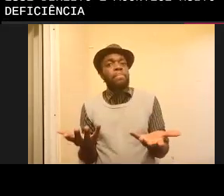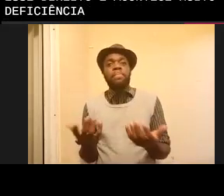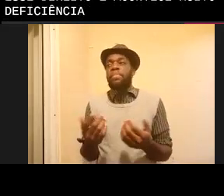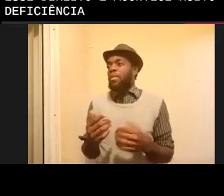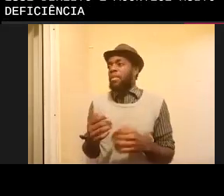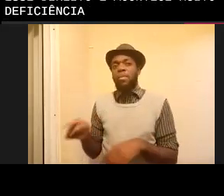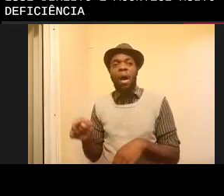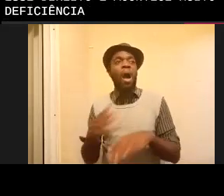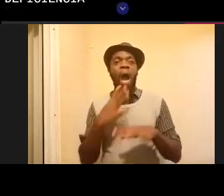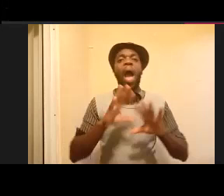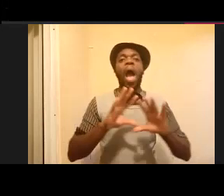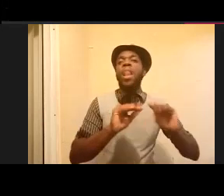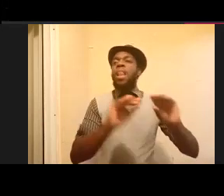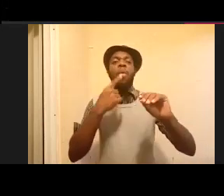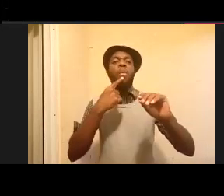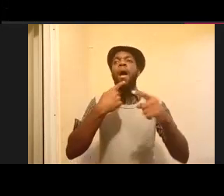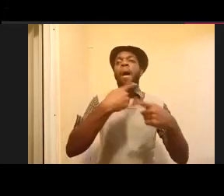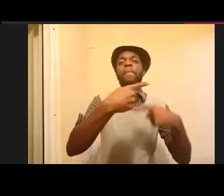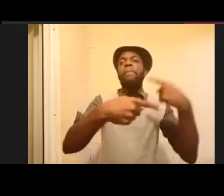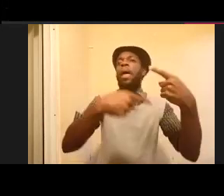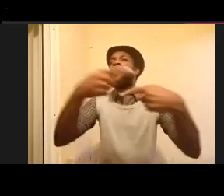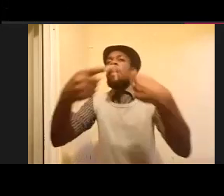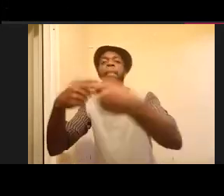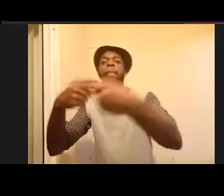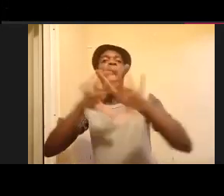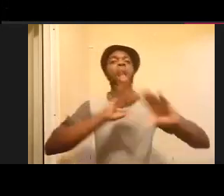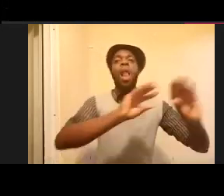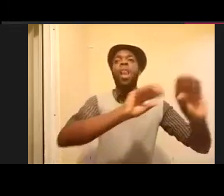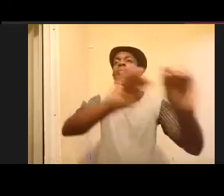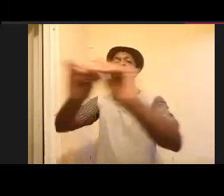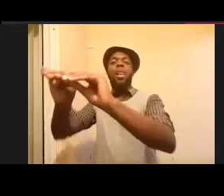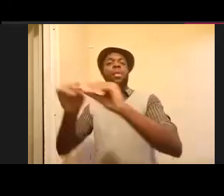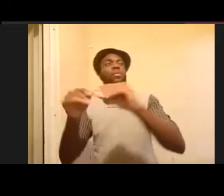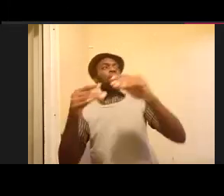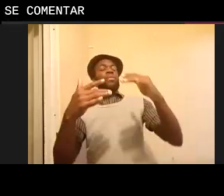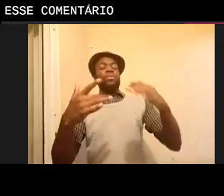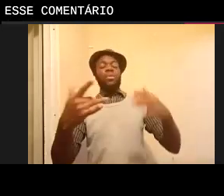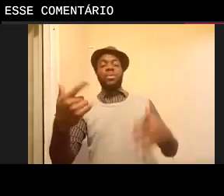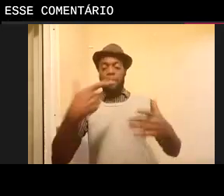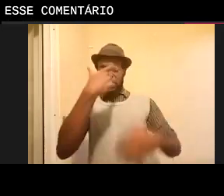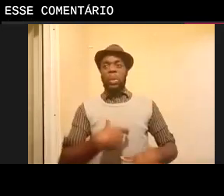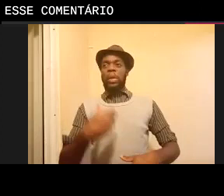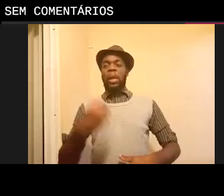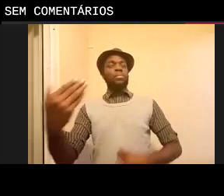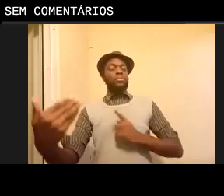esos rumores y esos comentarios. Y bueno,